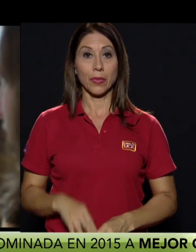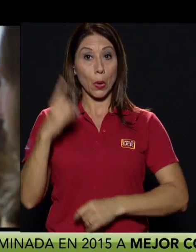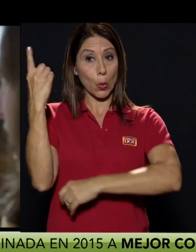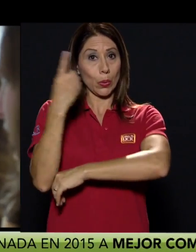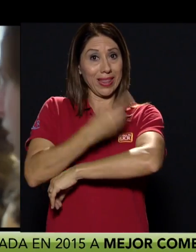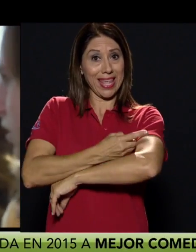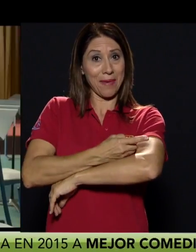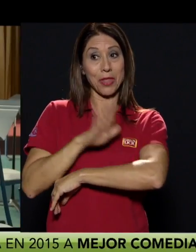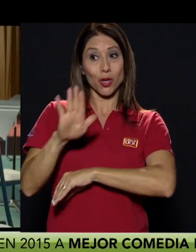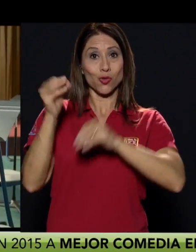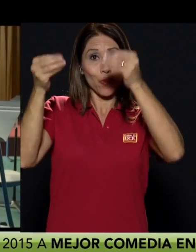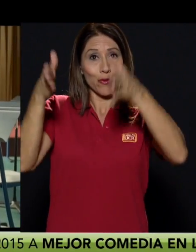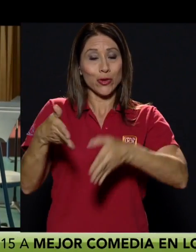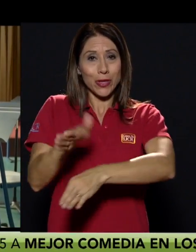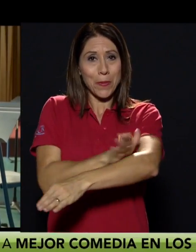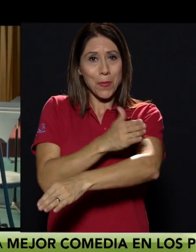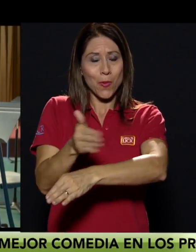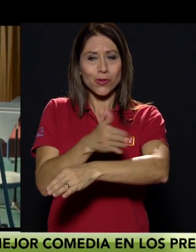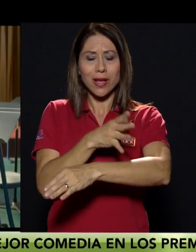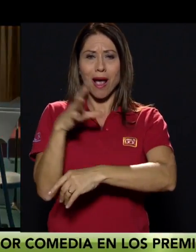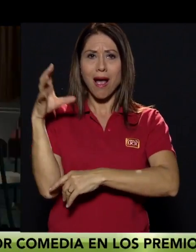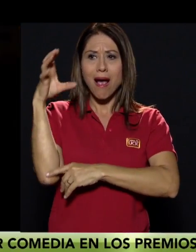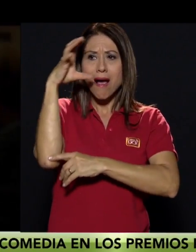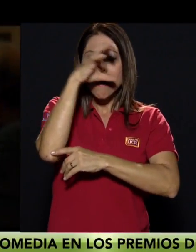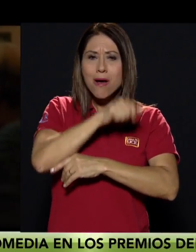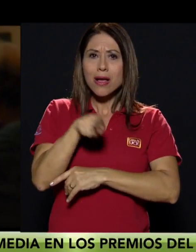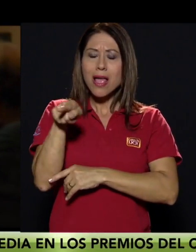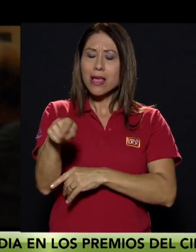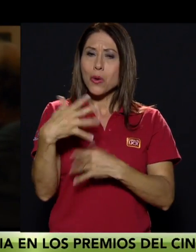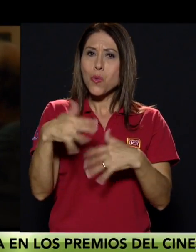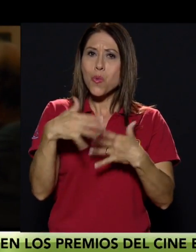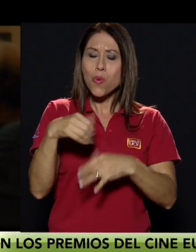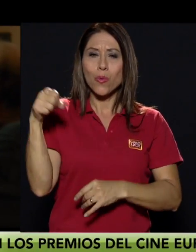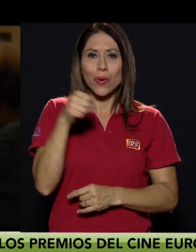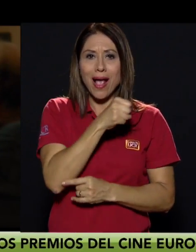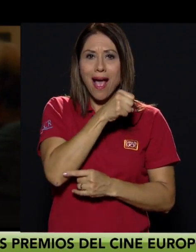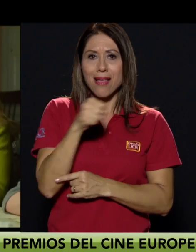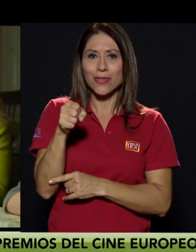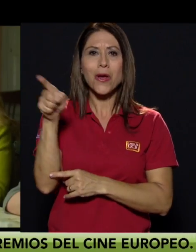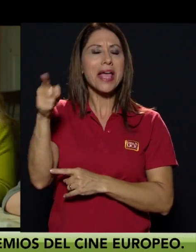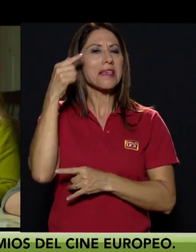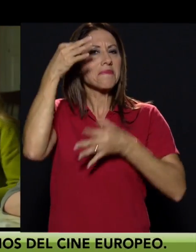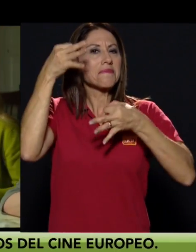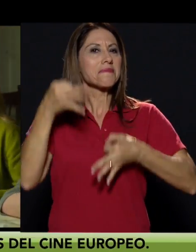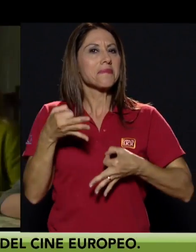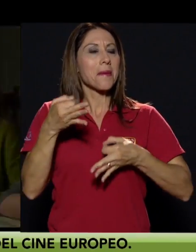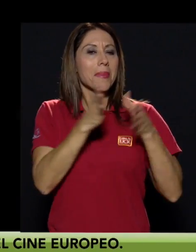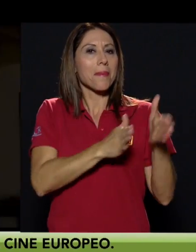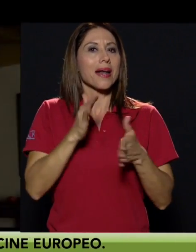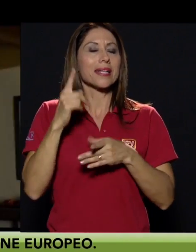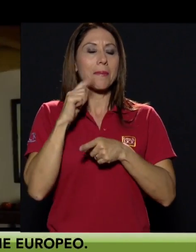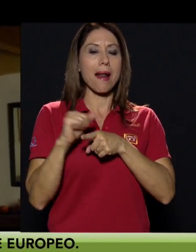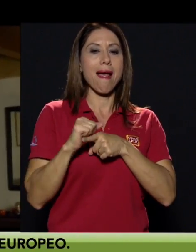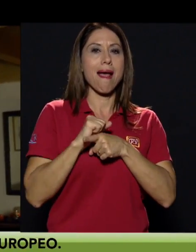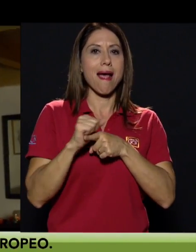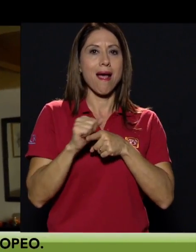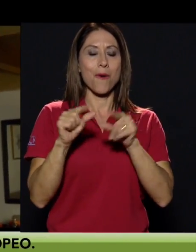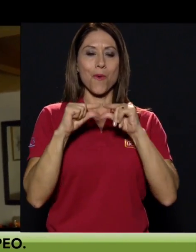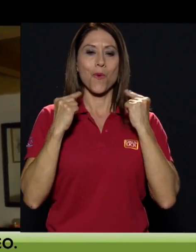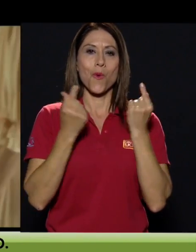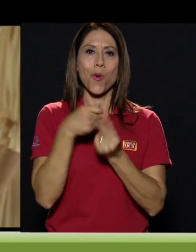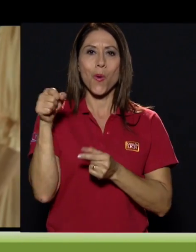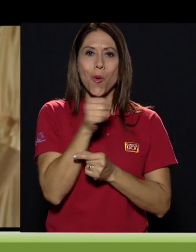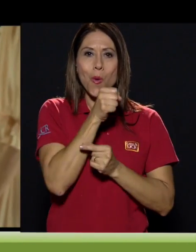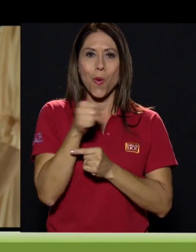Un día, alentada por su profesor de música que ha descubierto su talento para el canto, decide prepararse para la audición del coro Radio